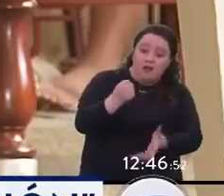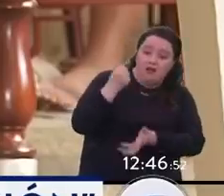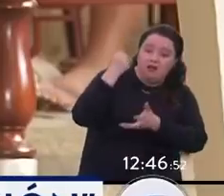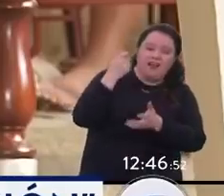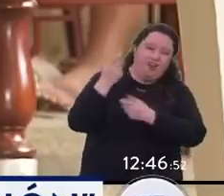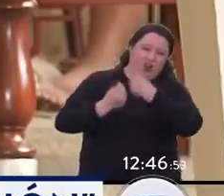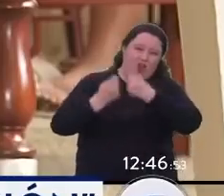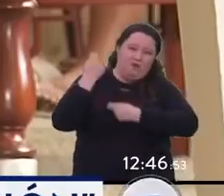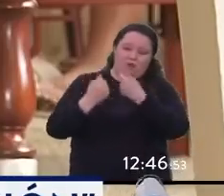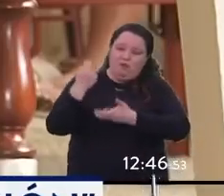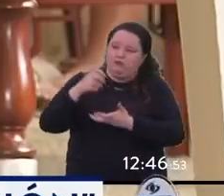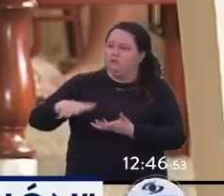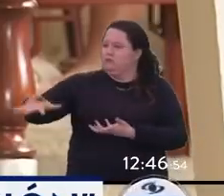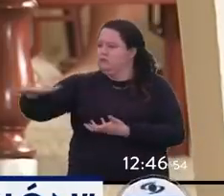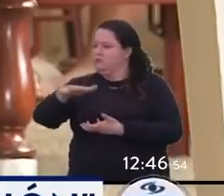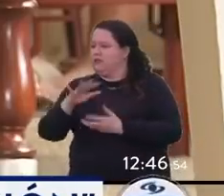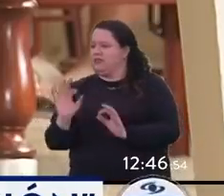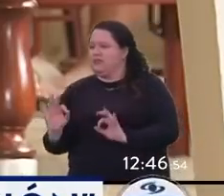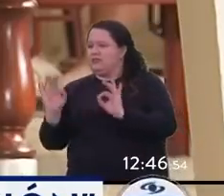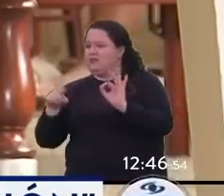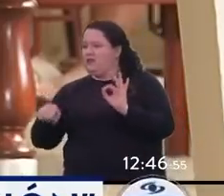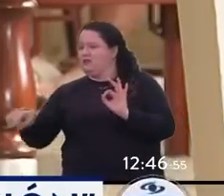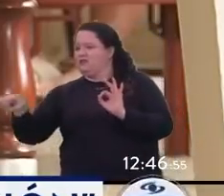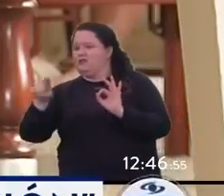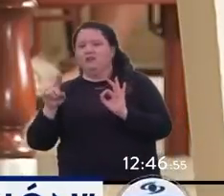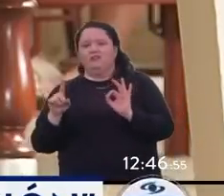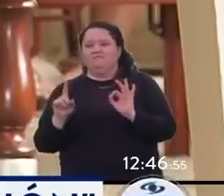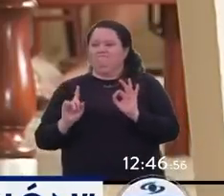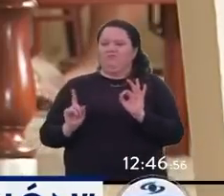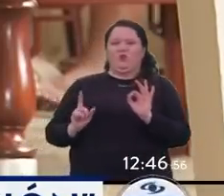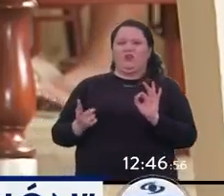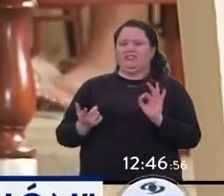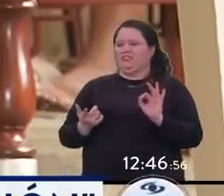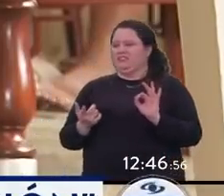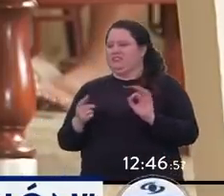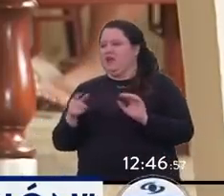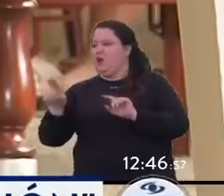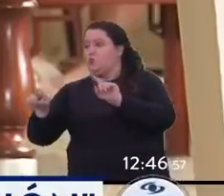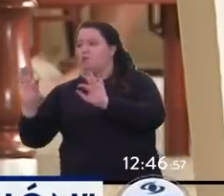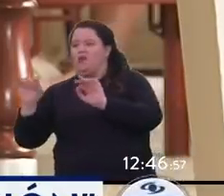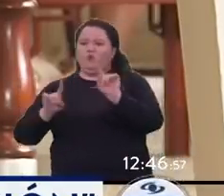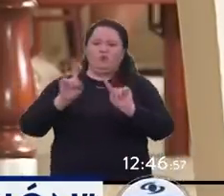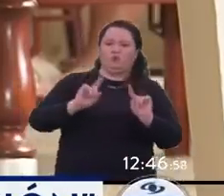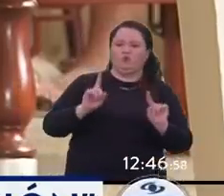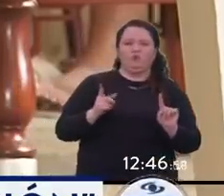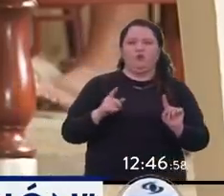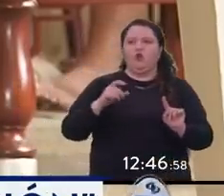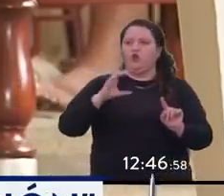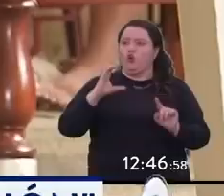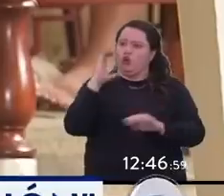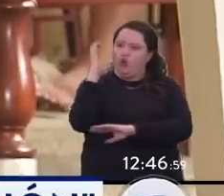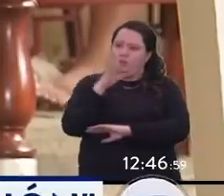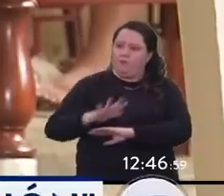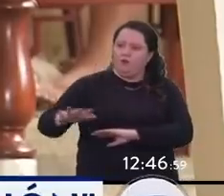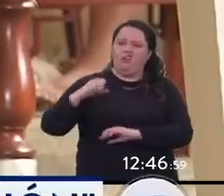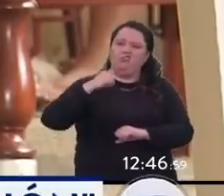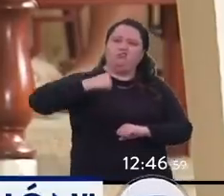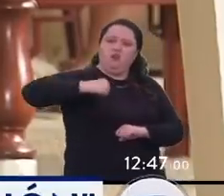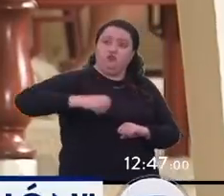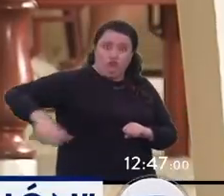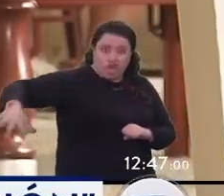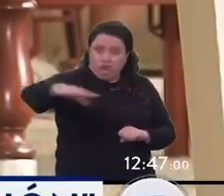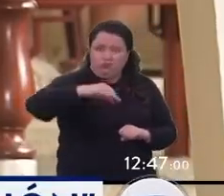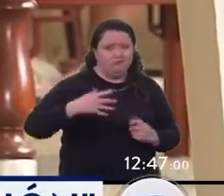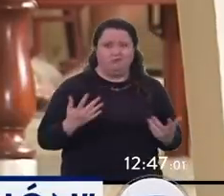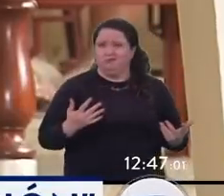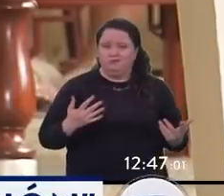los colombianos vivir en dignidad, no le permite a todos los colombianos tener derechos, permite que todavía en